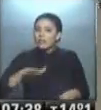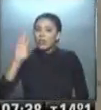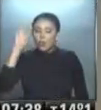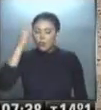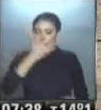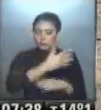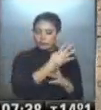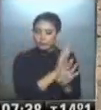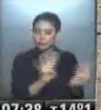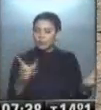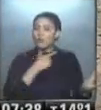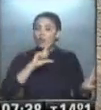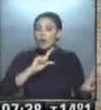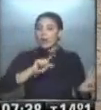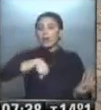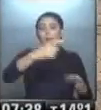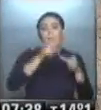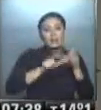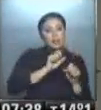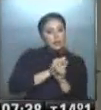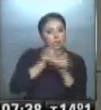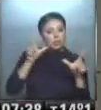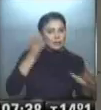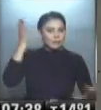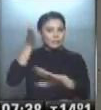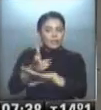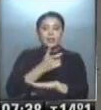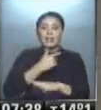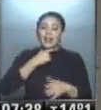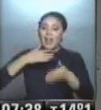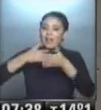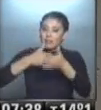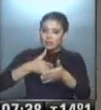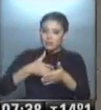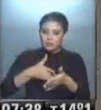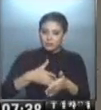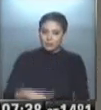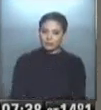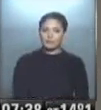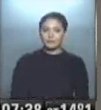para evitar incursiones sorpresivas y que ambientalistas no crucen la frontera.